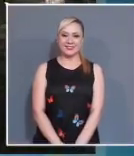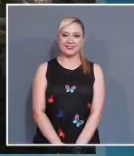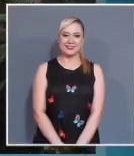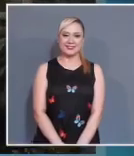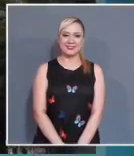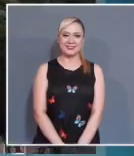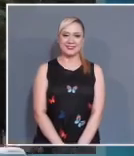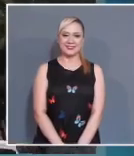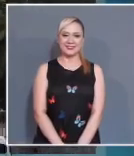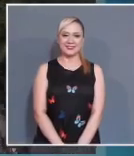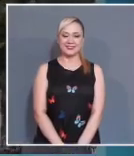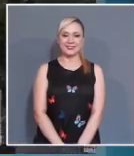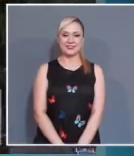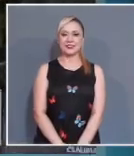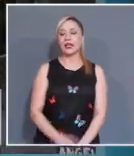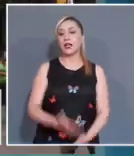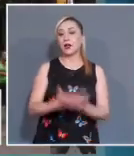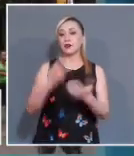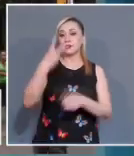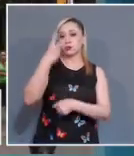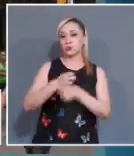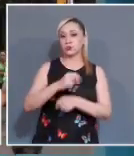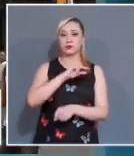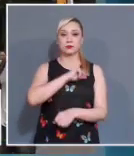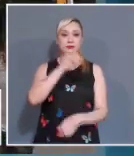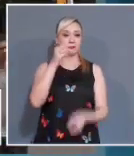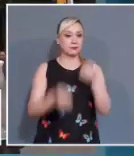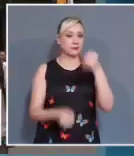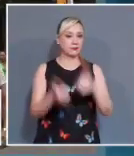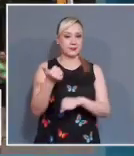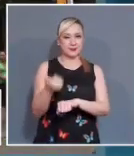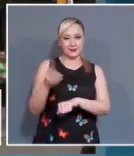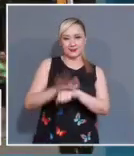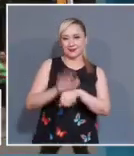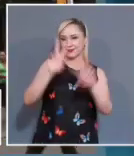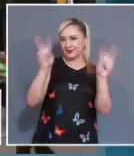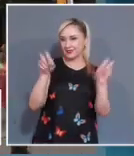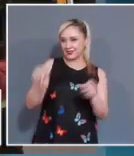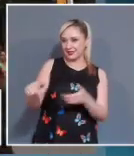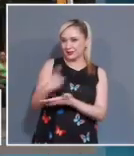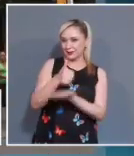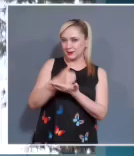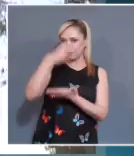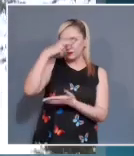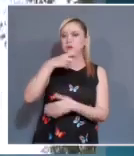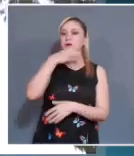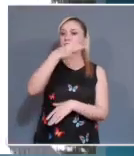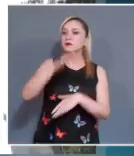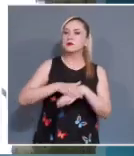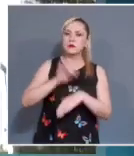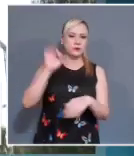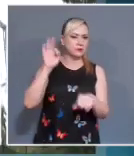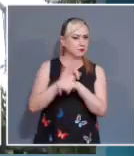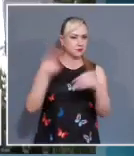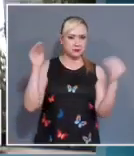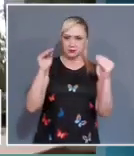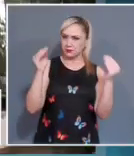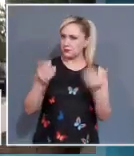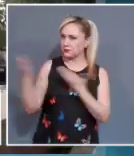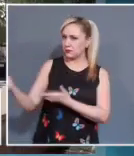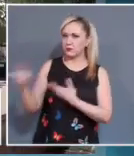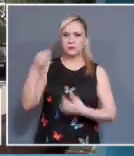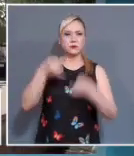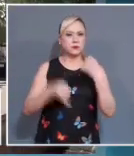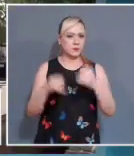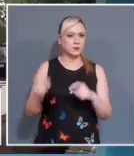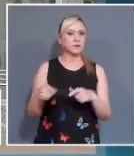El segundo tribunal colegiado en materia administrativa con sede en la Ciudad de México confirmó el amparo concedido por un juez de distrito que ordena